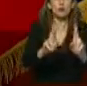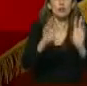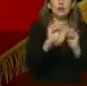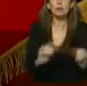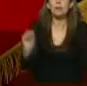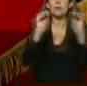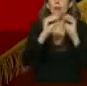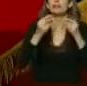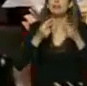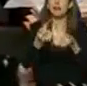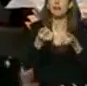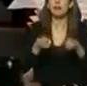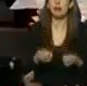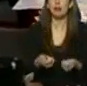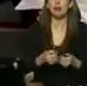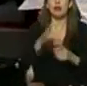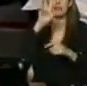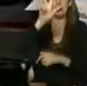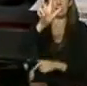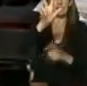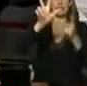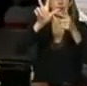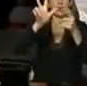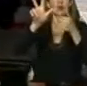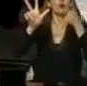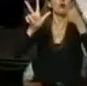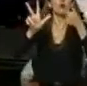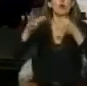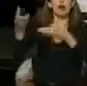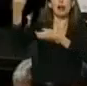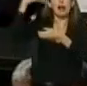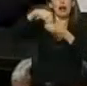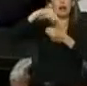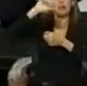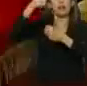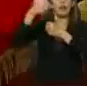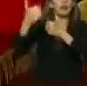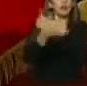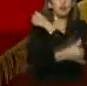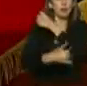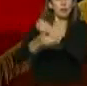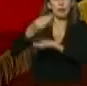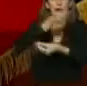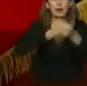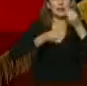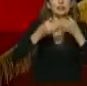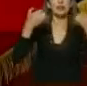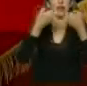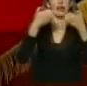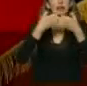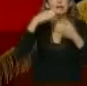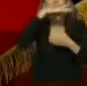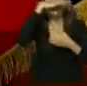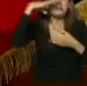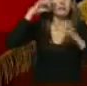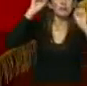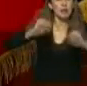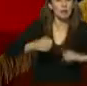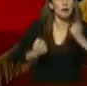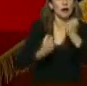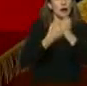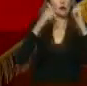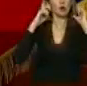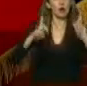del coronavirus. Tercero, acelerar la importación adicional, inmediata, de respiradores y otros insumos destinados a reforzar